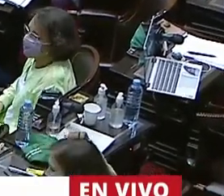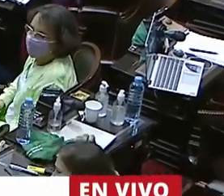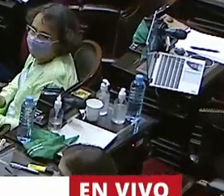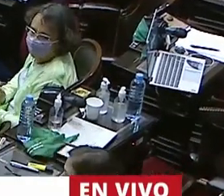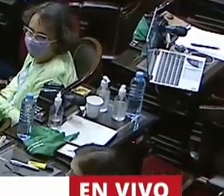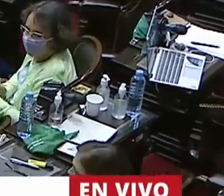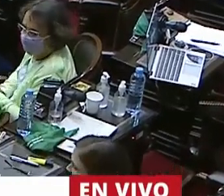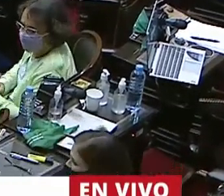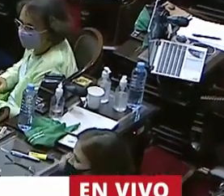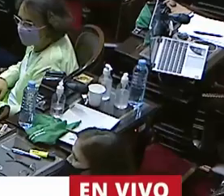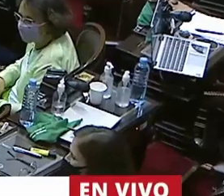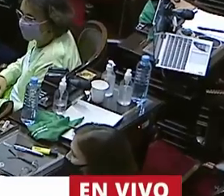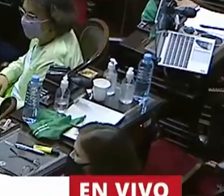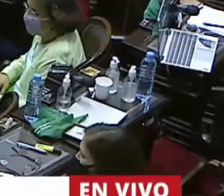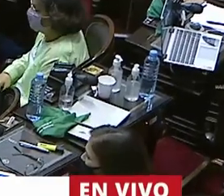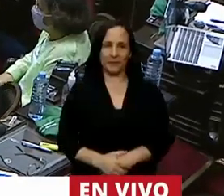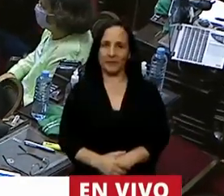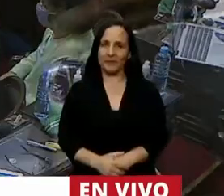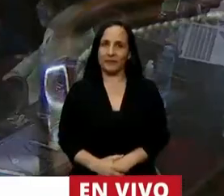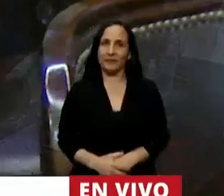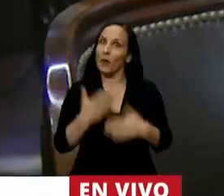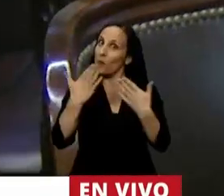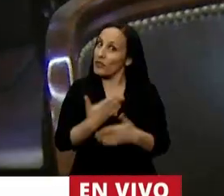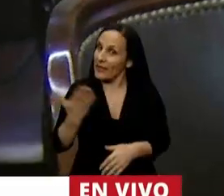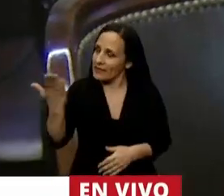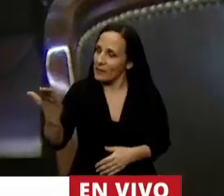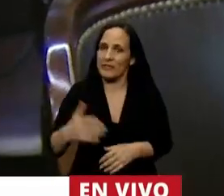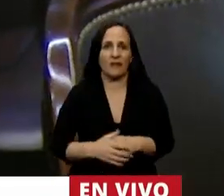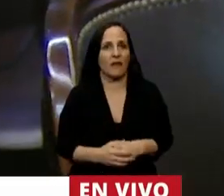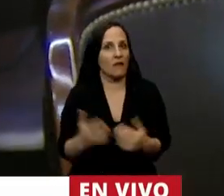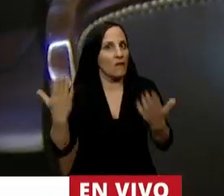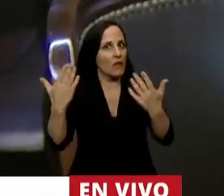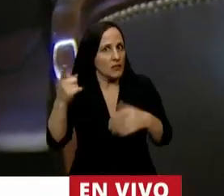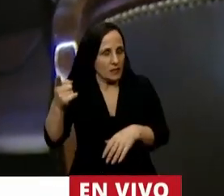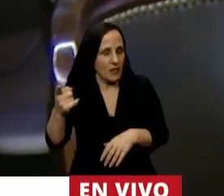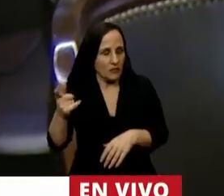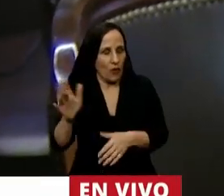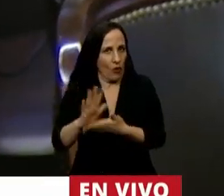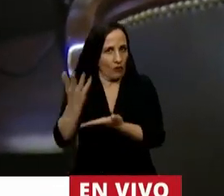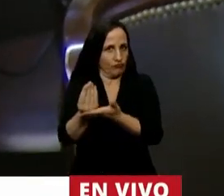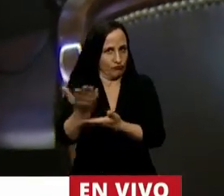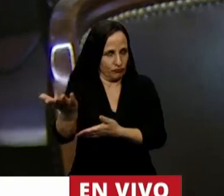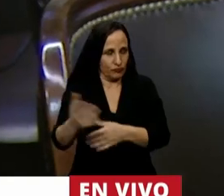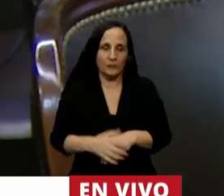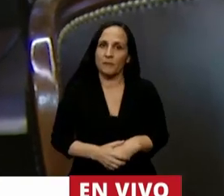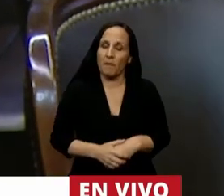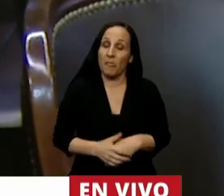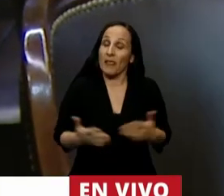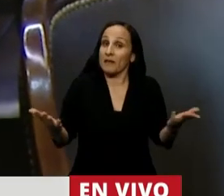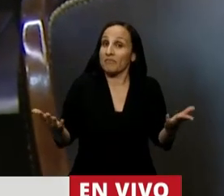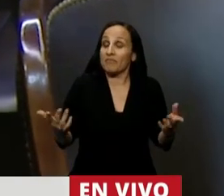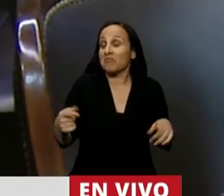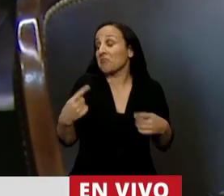muchas gracias, presidente. Felicitaciones por su nueva responsabilidad. Gracias. Y como nada ocurre porque